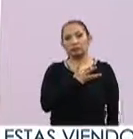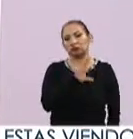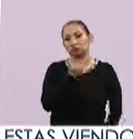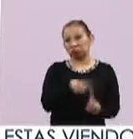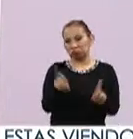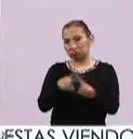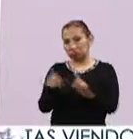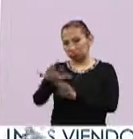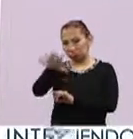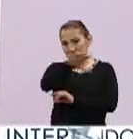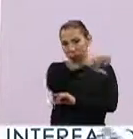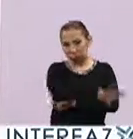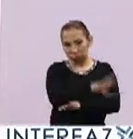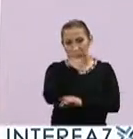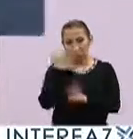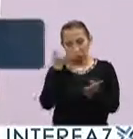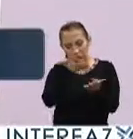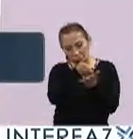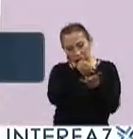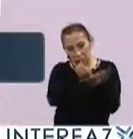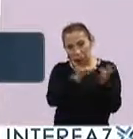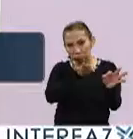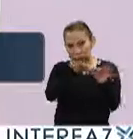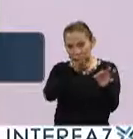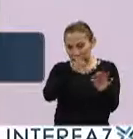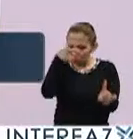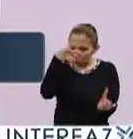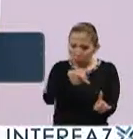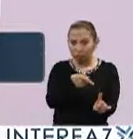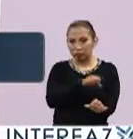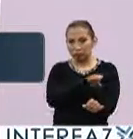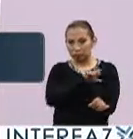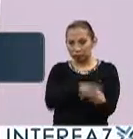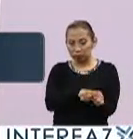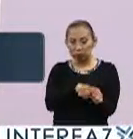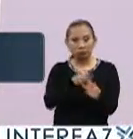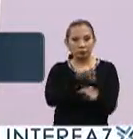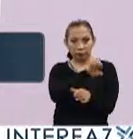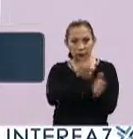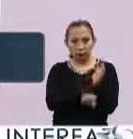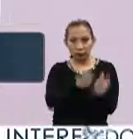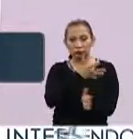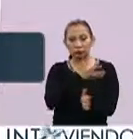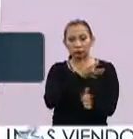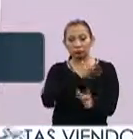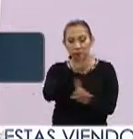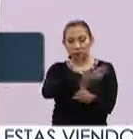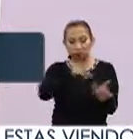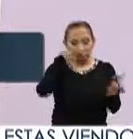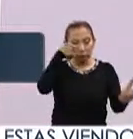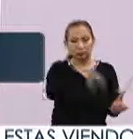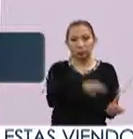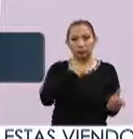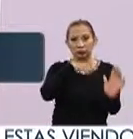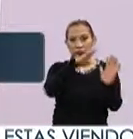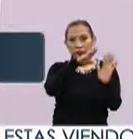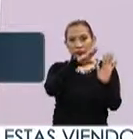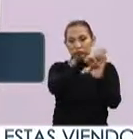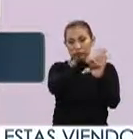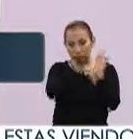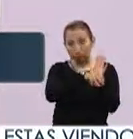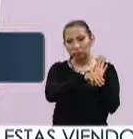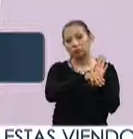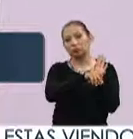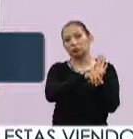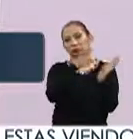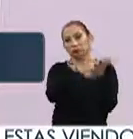tiene distintas áreas y tiene unos ejes de trabajo específicos. Por ejemplo, tenemos un área que trabaja con el currículum,